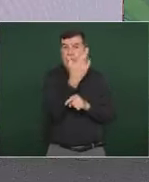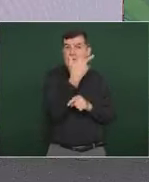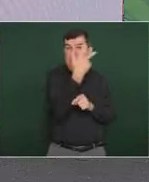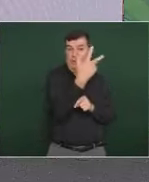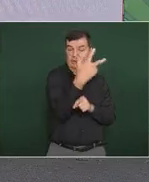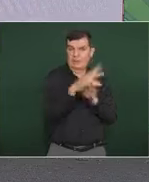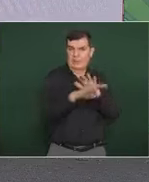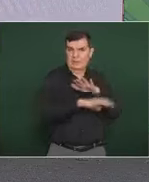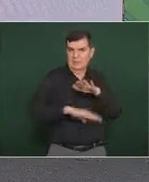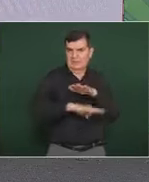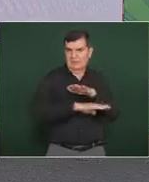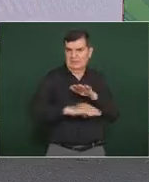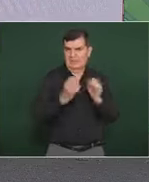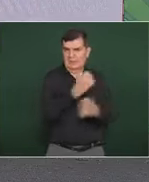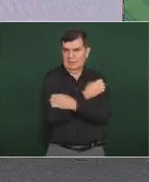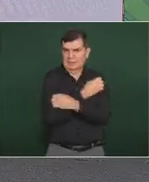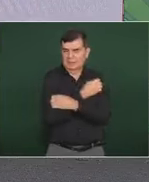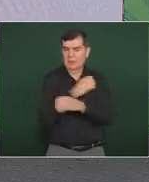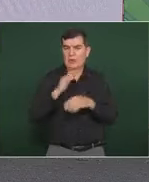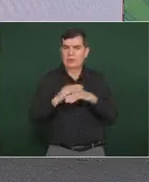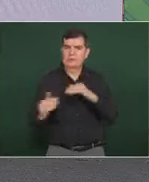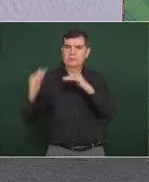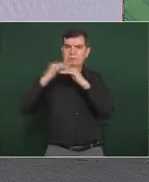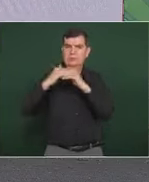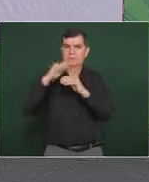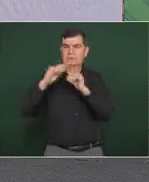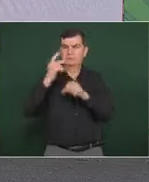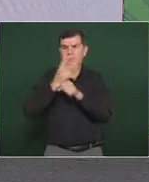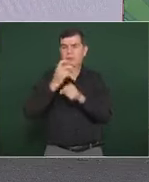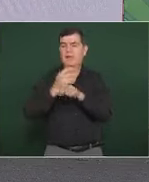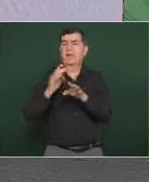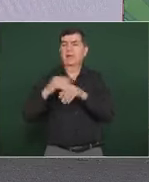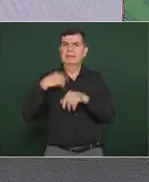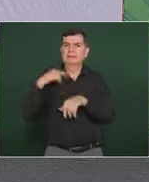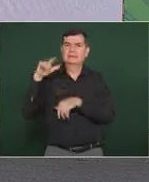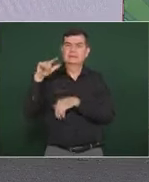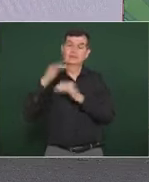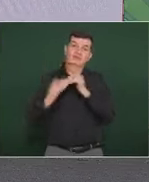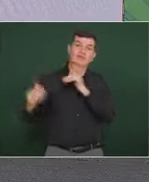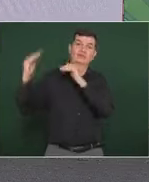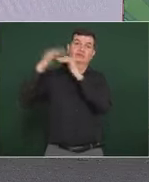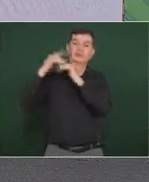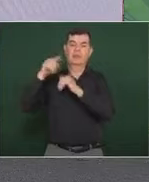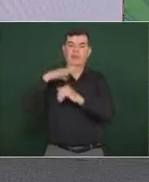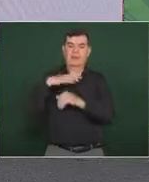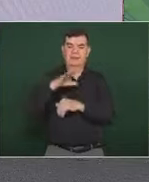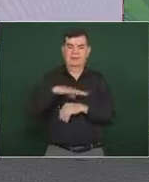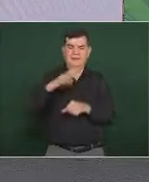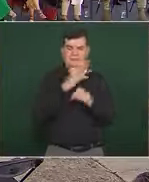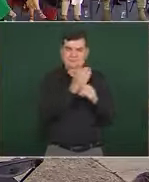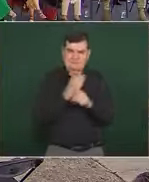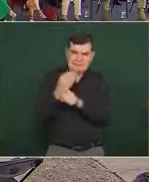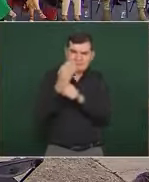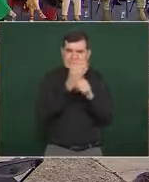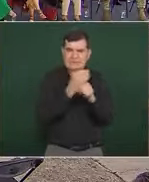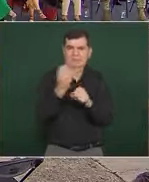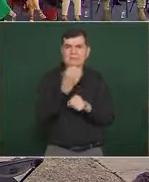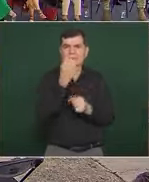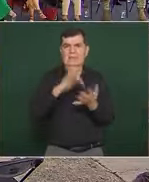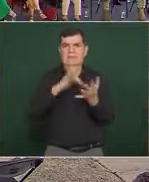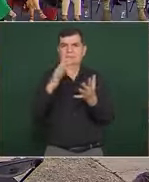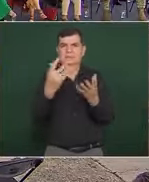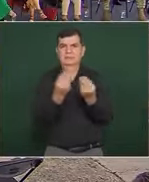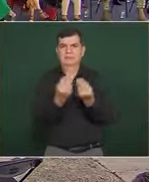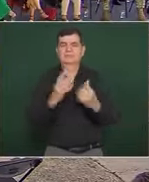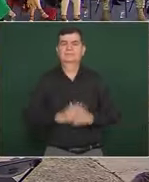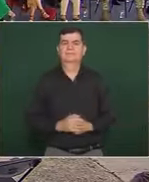educación básica, 8 de educación media superior y 17 de educación superior en la rehabilitación. Muchísimas